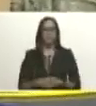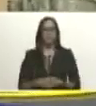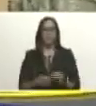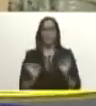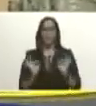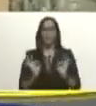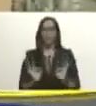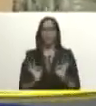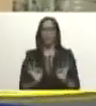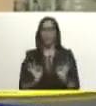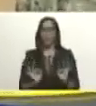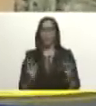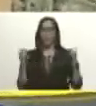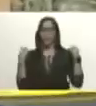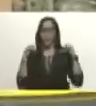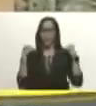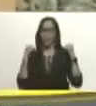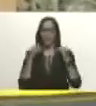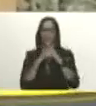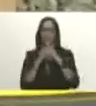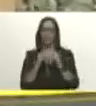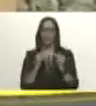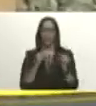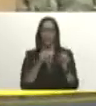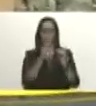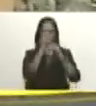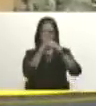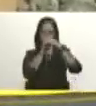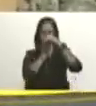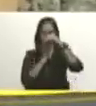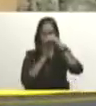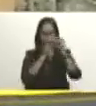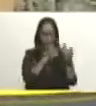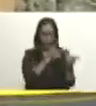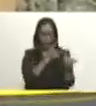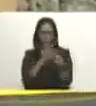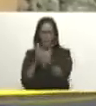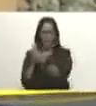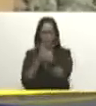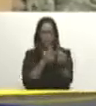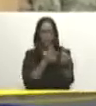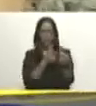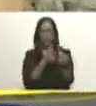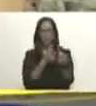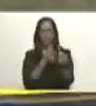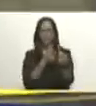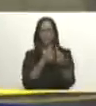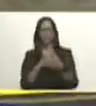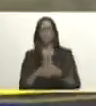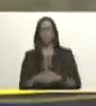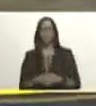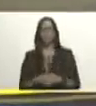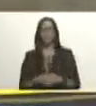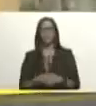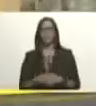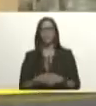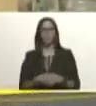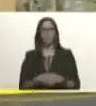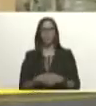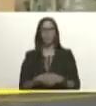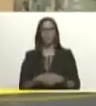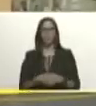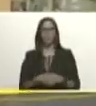Justamente las prácticas de estos francotiradores es el equipamiento de nuestro cuerpo castrense al más